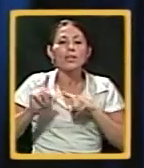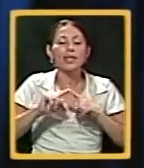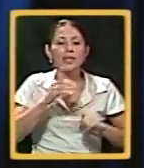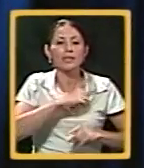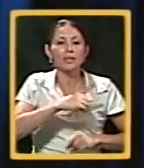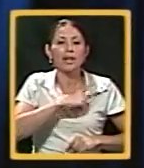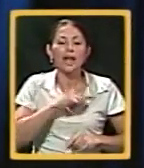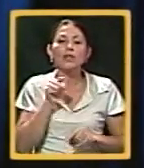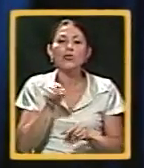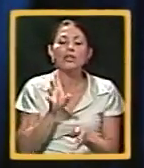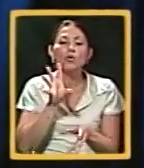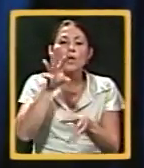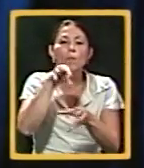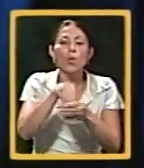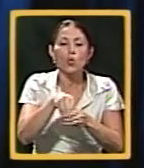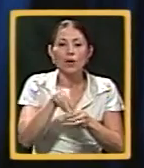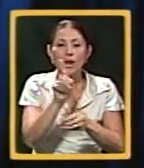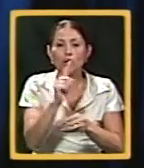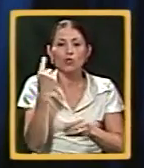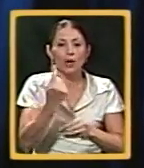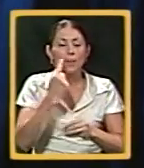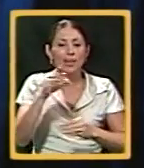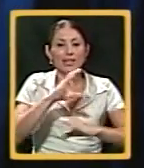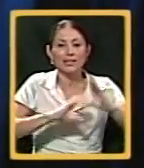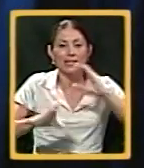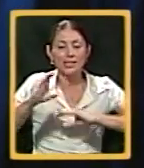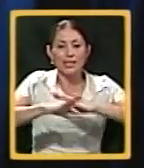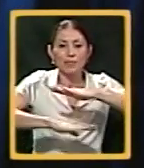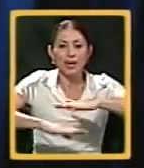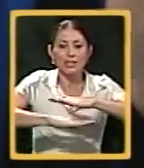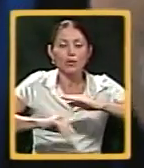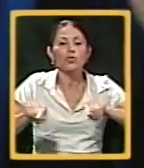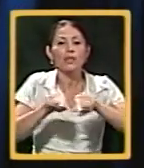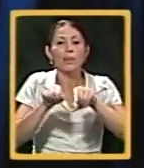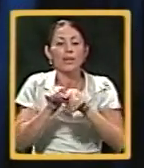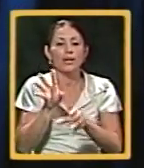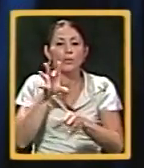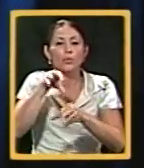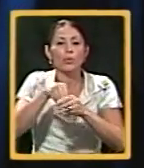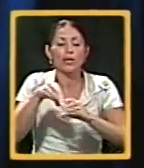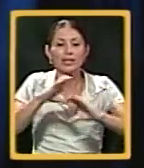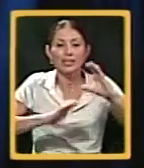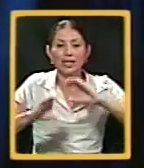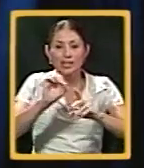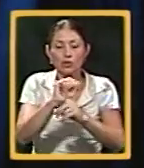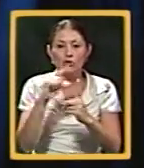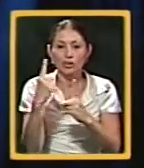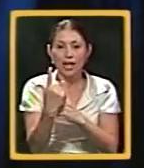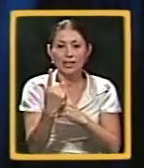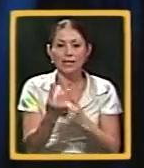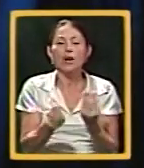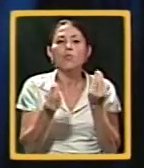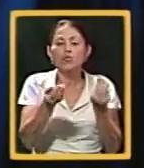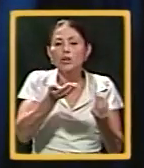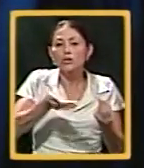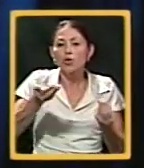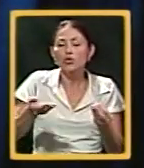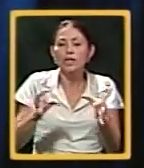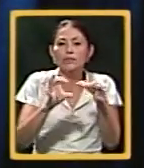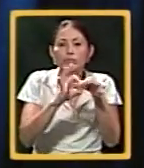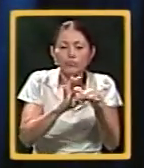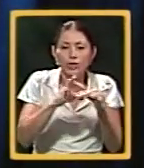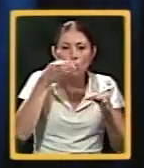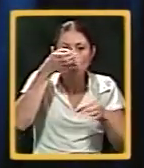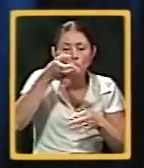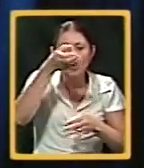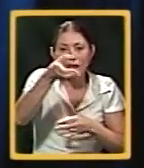no solo las ciencias básicas, sino también las ciencias sociales, ¿verdad? Hay muchas cuestiones que son culturales, en fin,